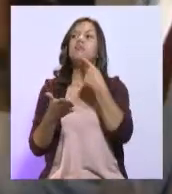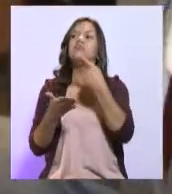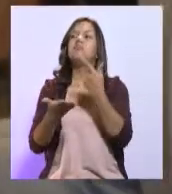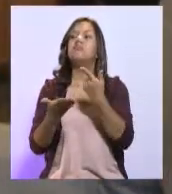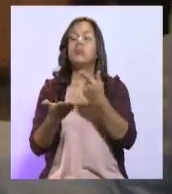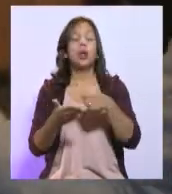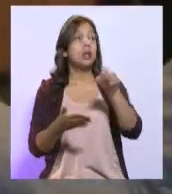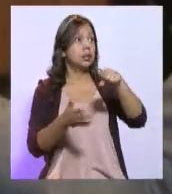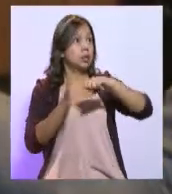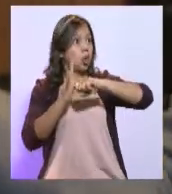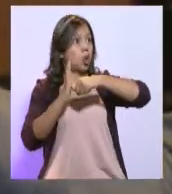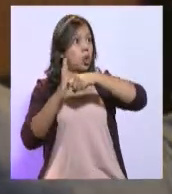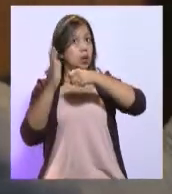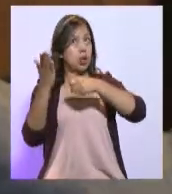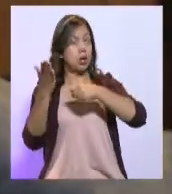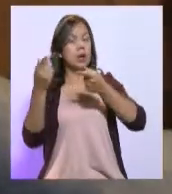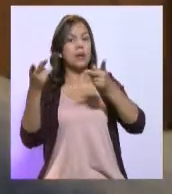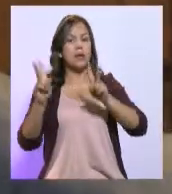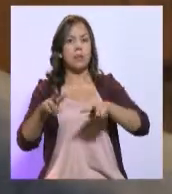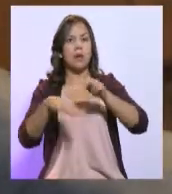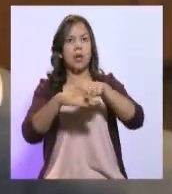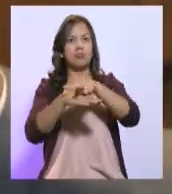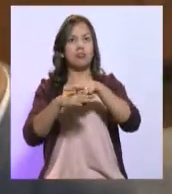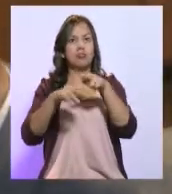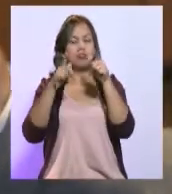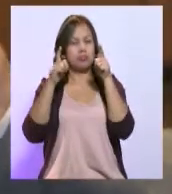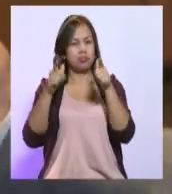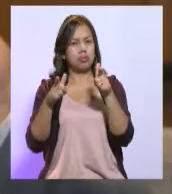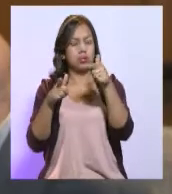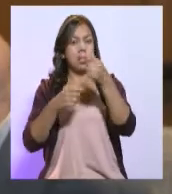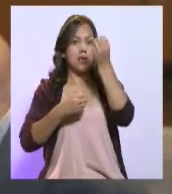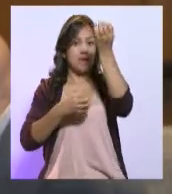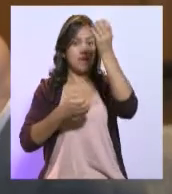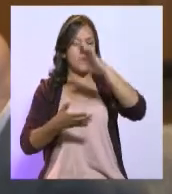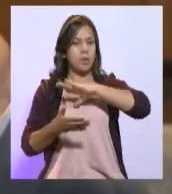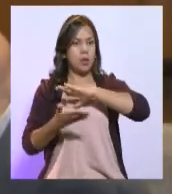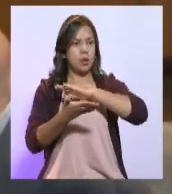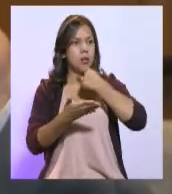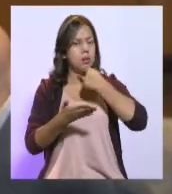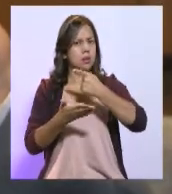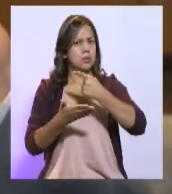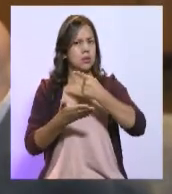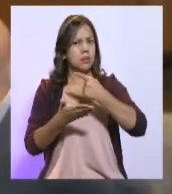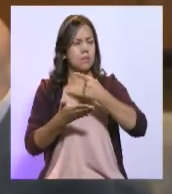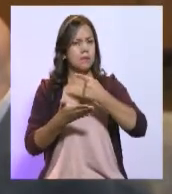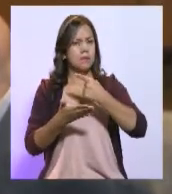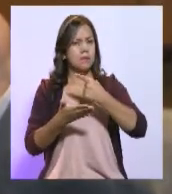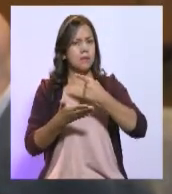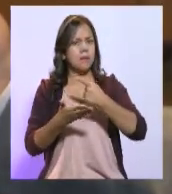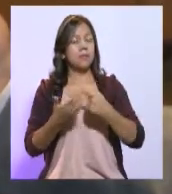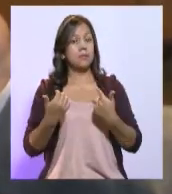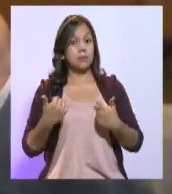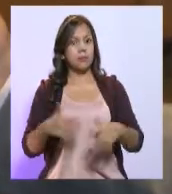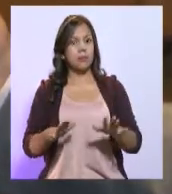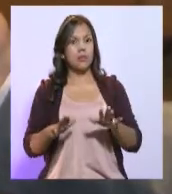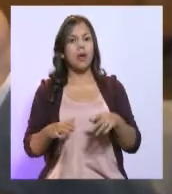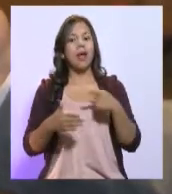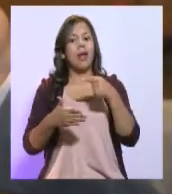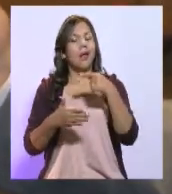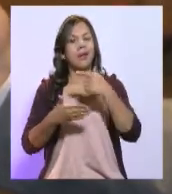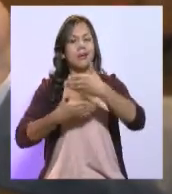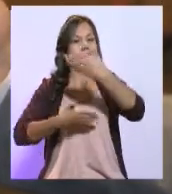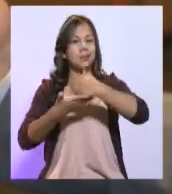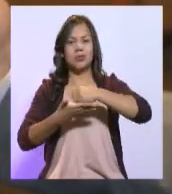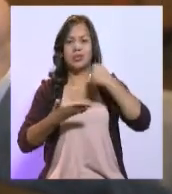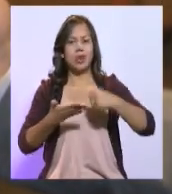Contraloría, también la Procuraduría General del Estado se expresa y emite un informe donde indica de que pues tiene vicios de nulidad esta